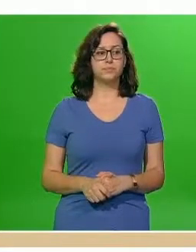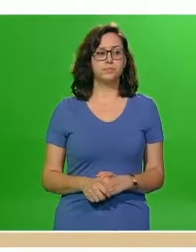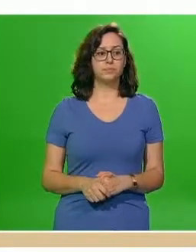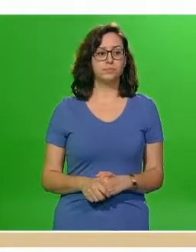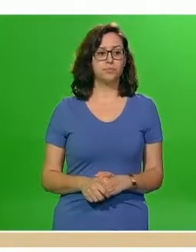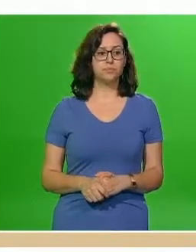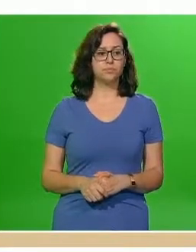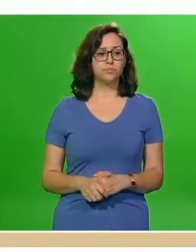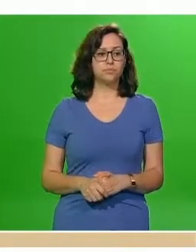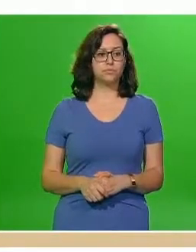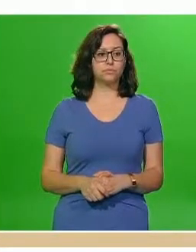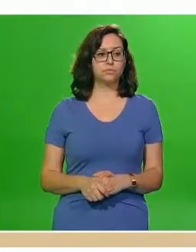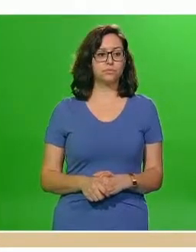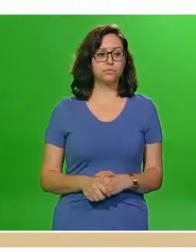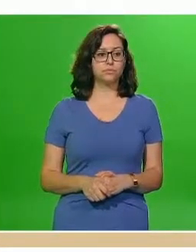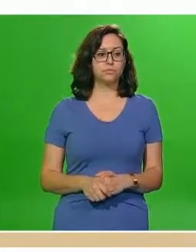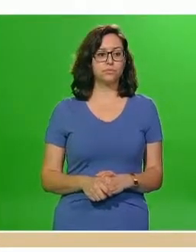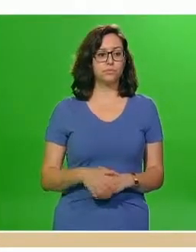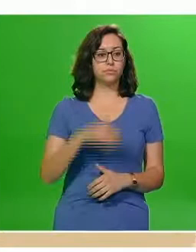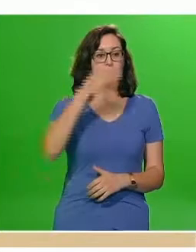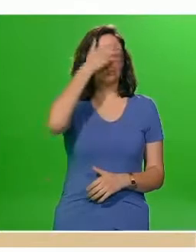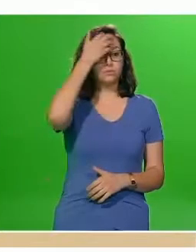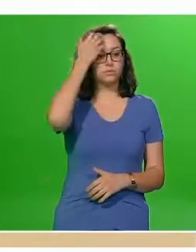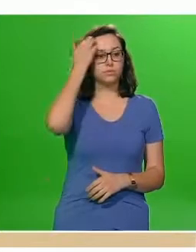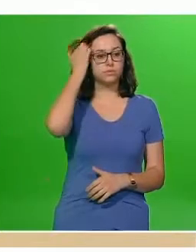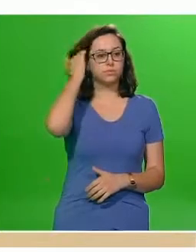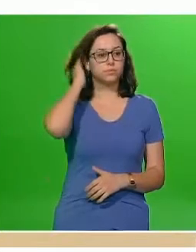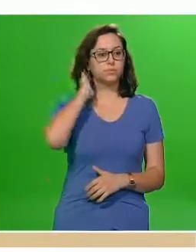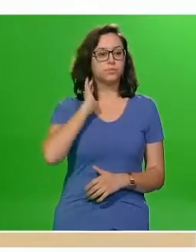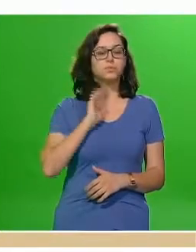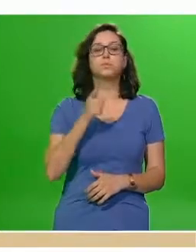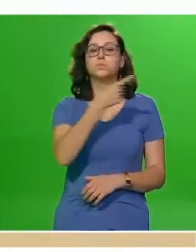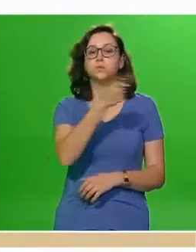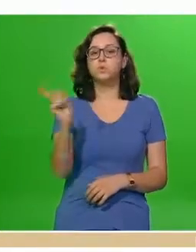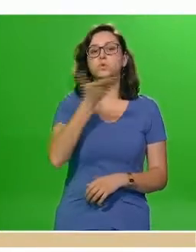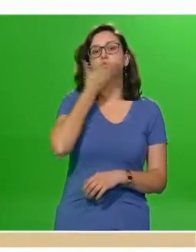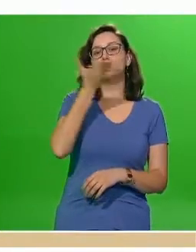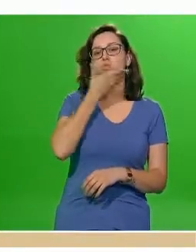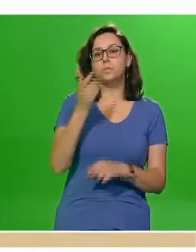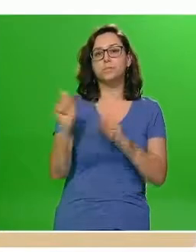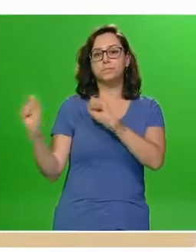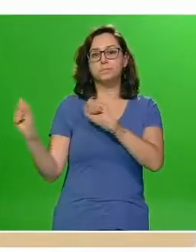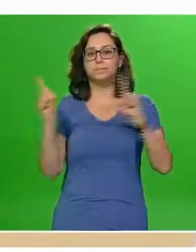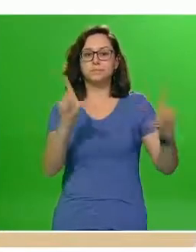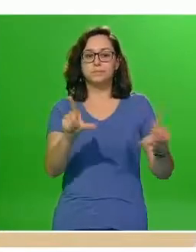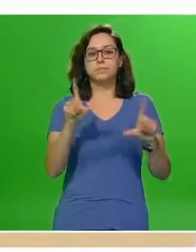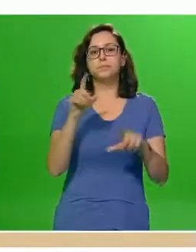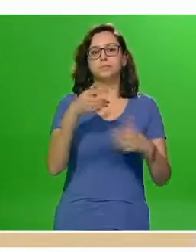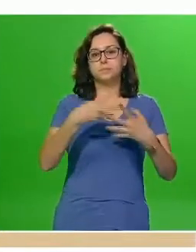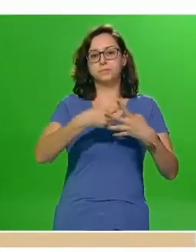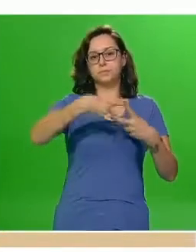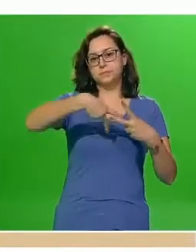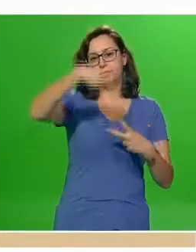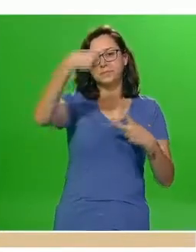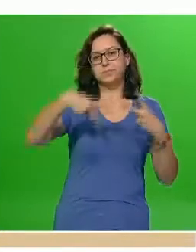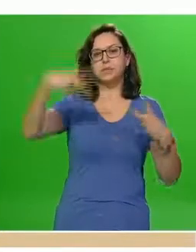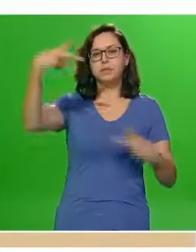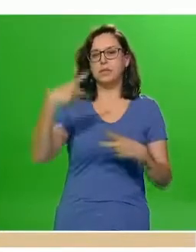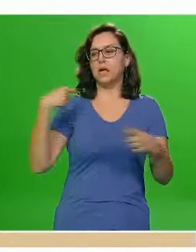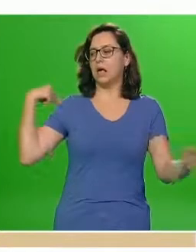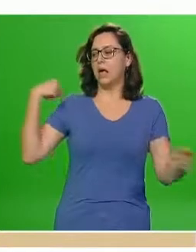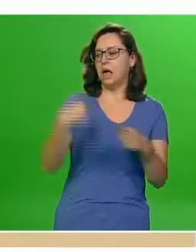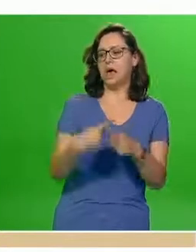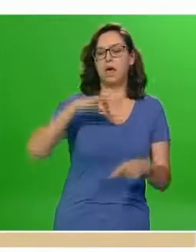en esta primera diapositiva, que también ya es habitual y conocida por todas y todos, esta es la curva epidémica en